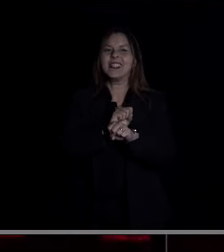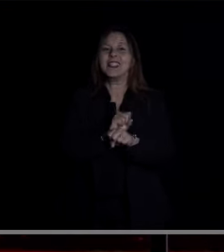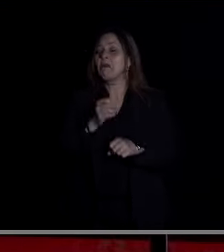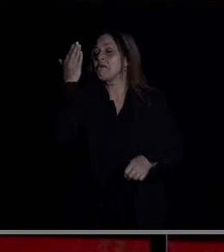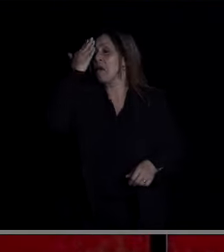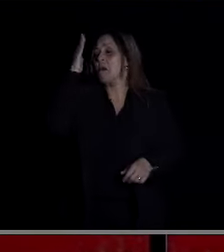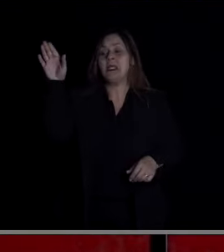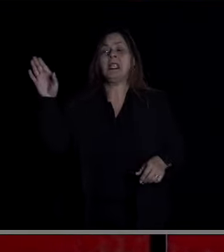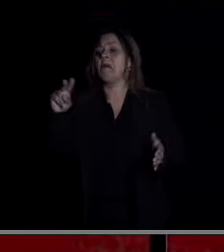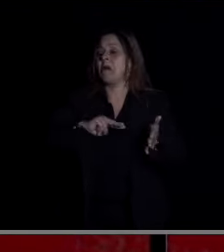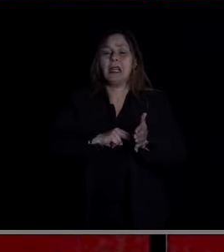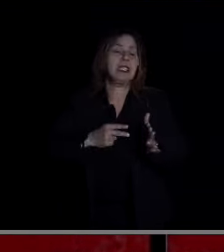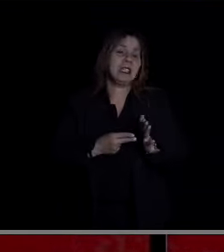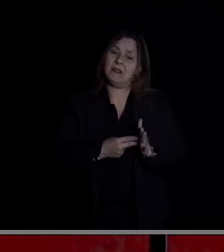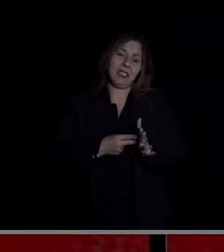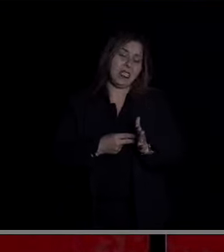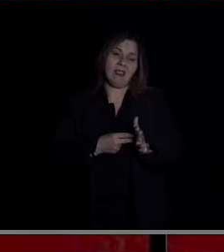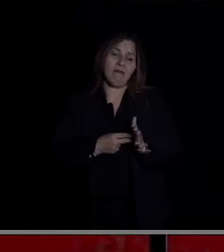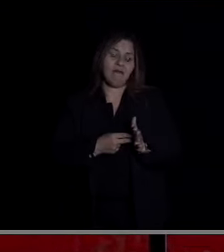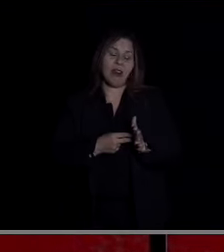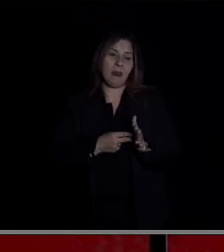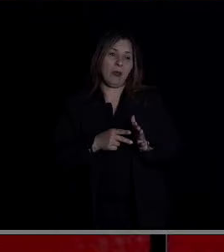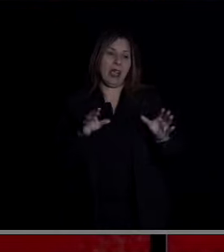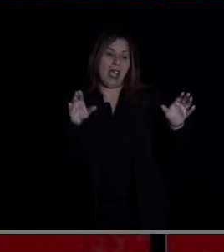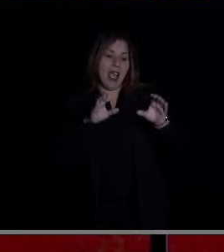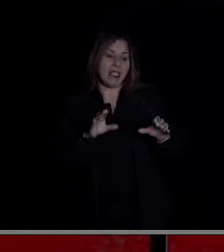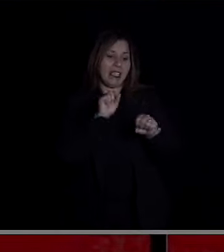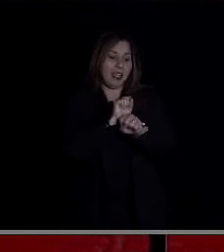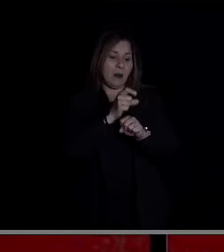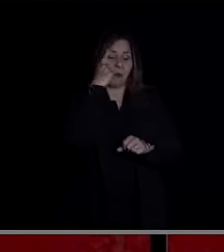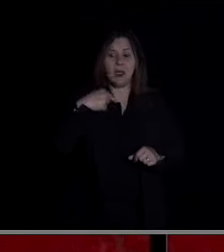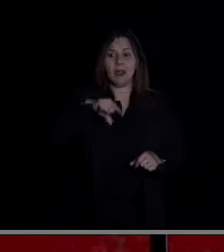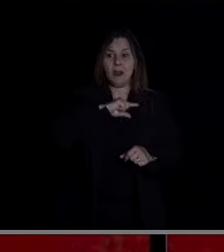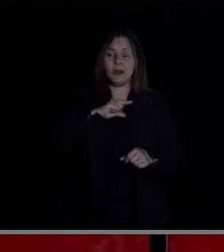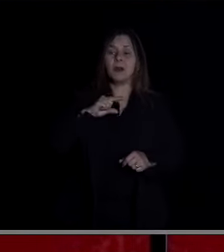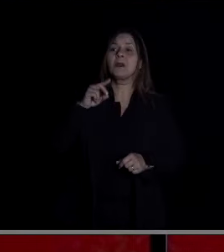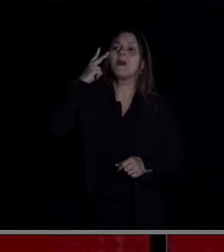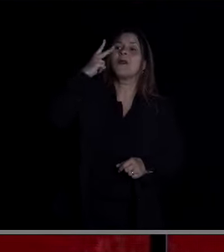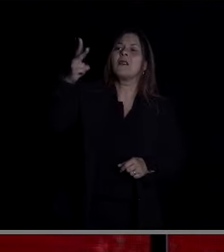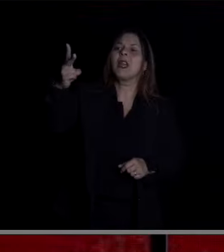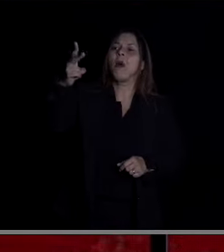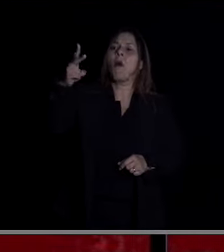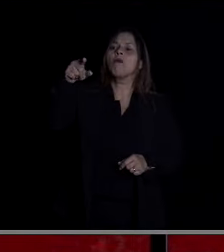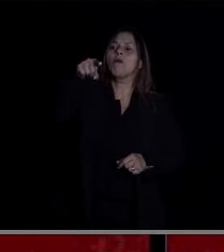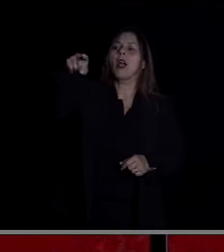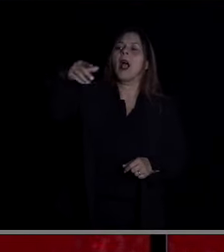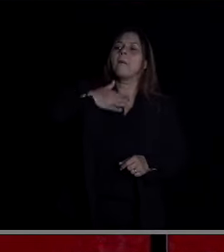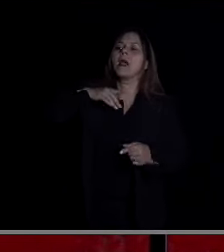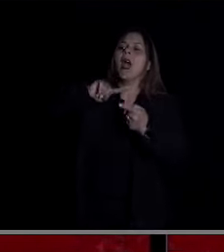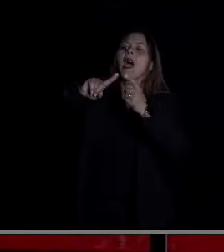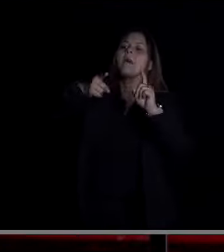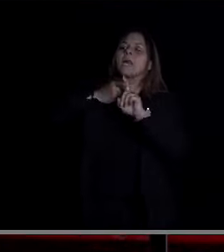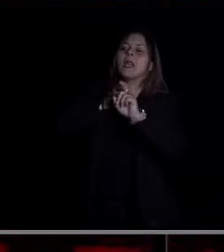No saben lo que significa ese trabajo que hacen para nosotros. Igual que ahora que prenden las luces, veo, alcanzo a ver por aquí a mis amigos